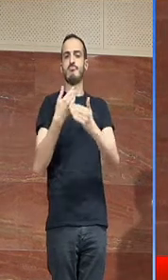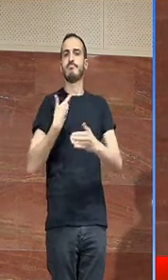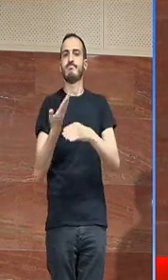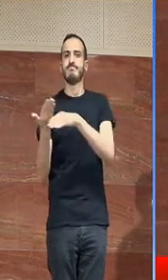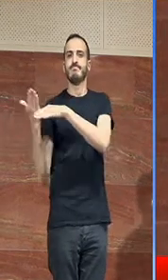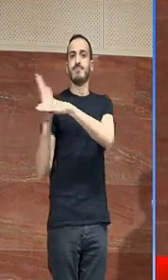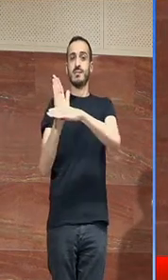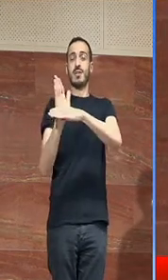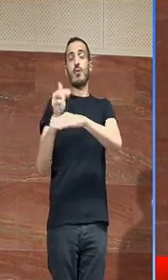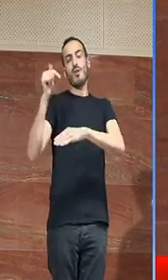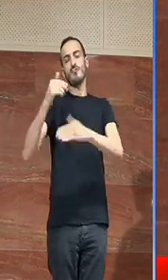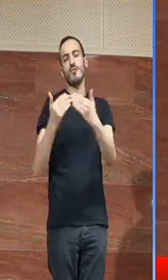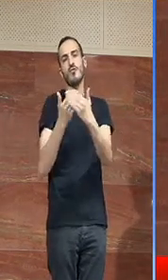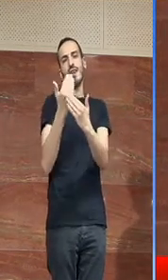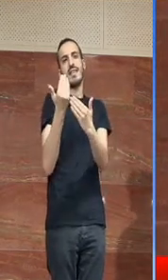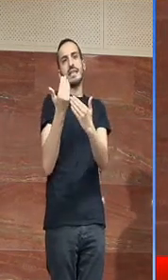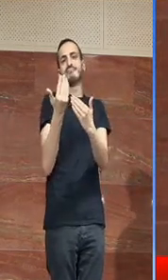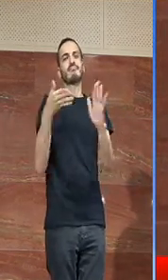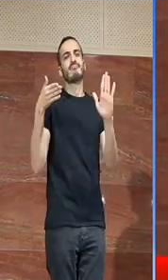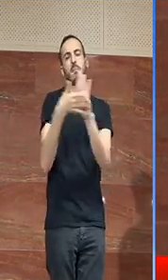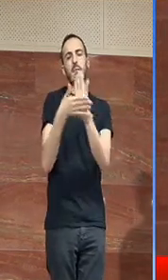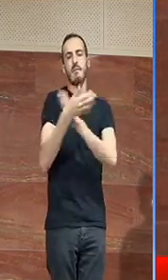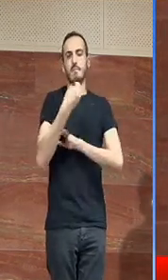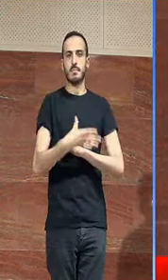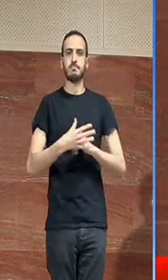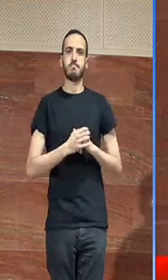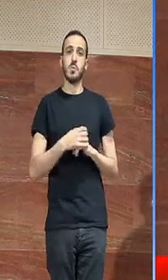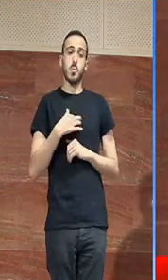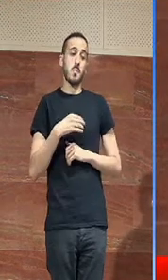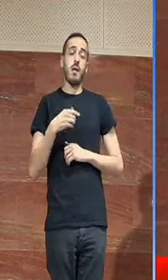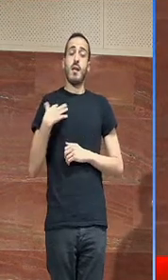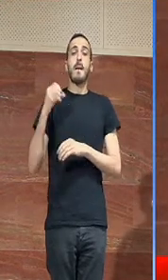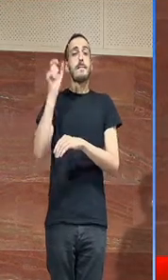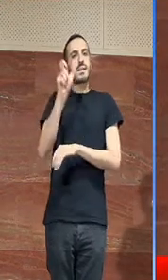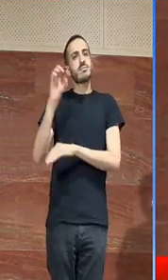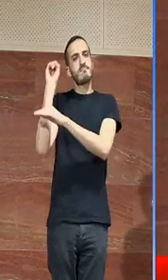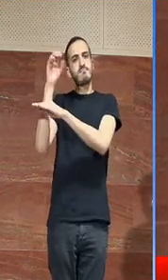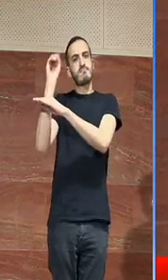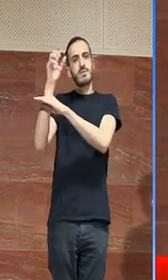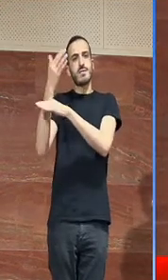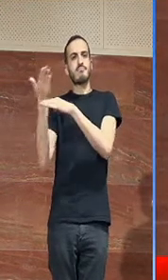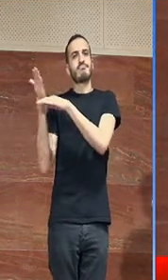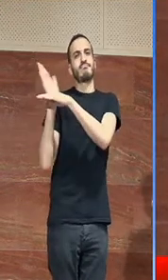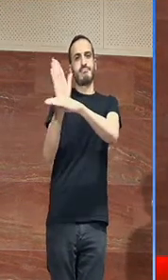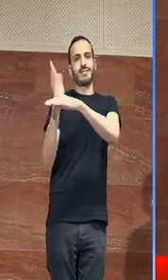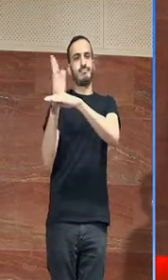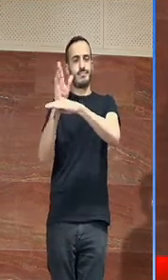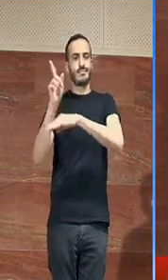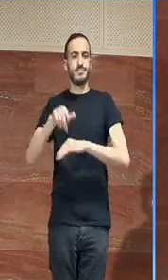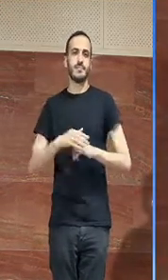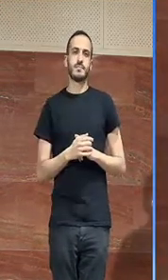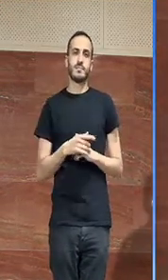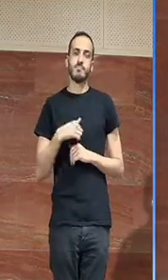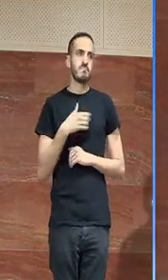en qué va a consistir y también os voy a presentar a los ponentes, a los participantes que tenemos en el día de hoy.